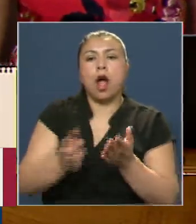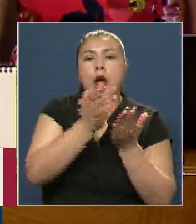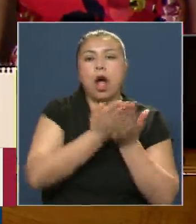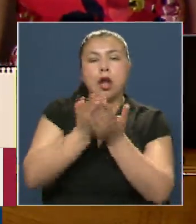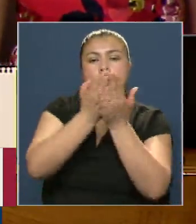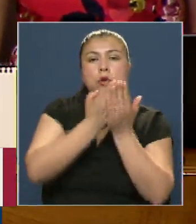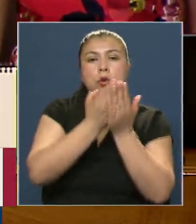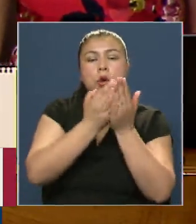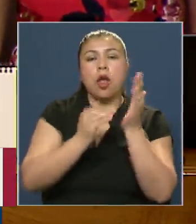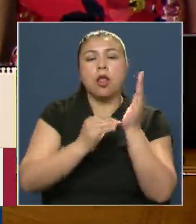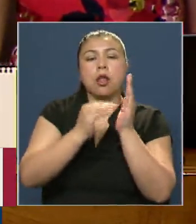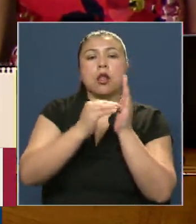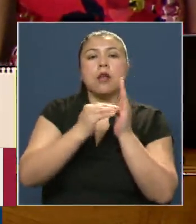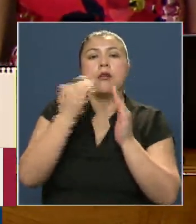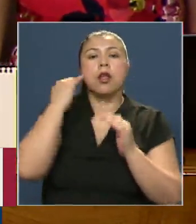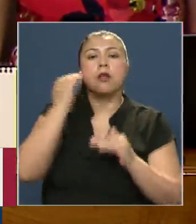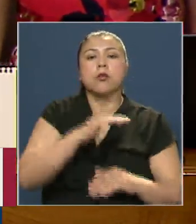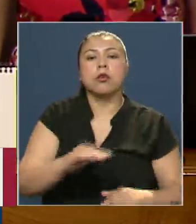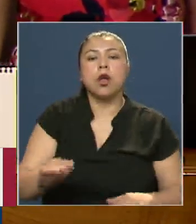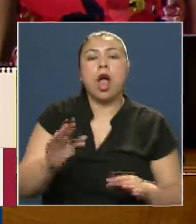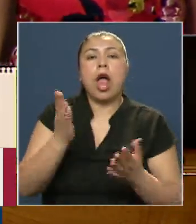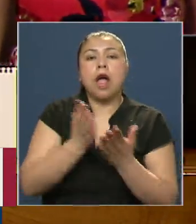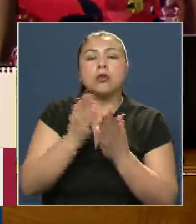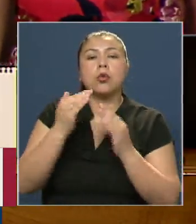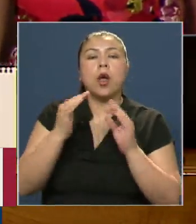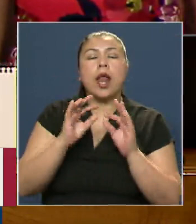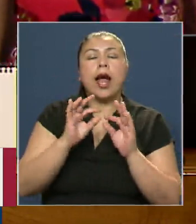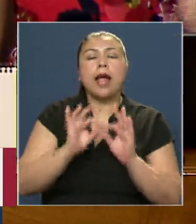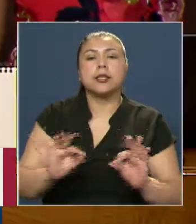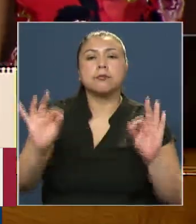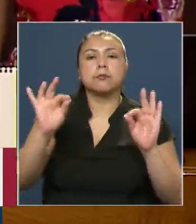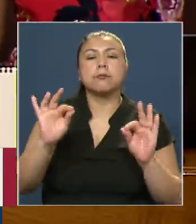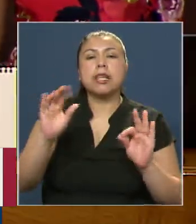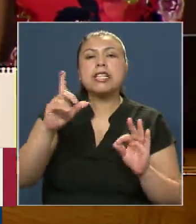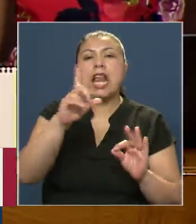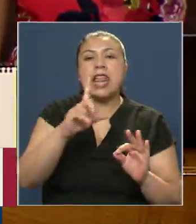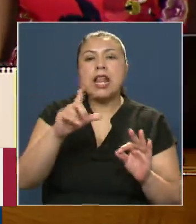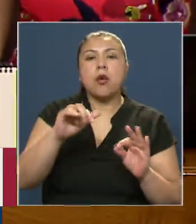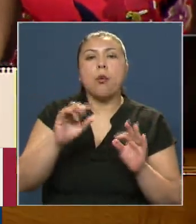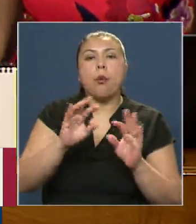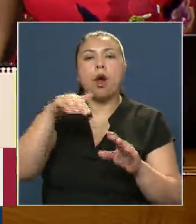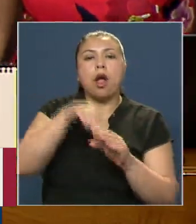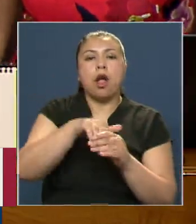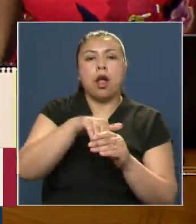del nivel medio mayor de las escuelas especiales de lenguaje. En votación.